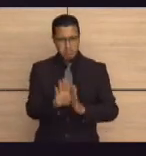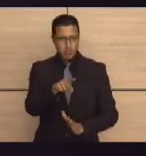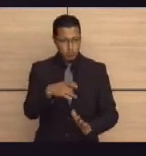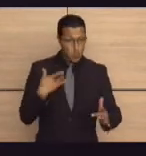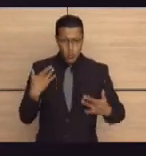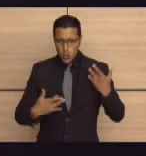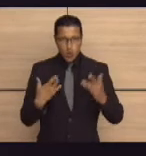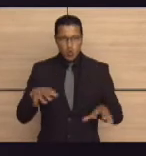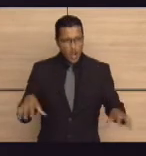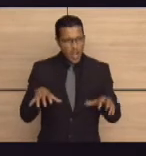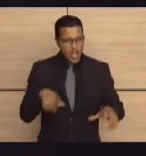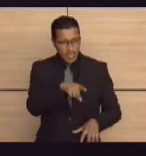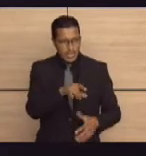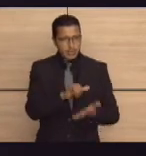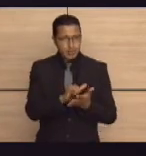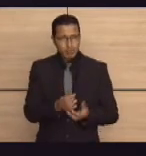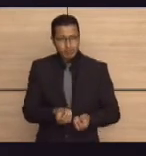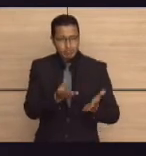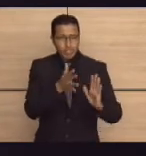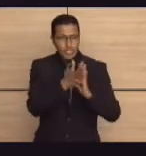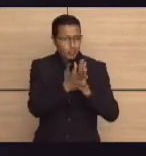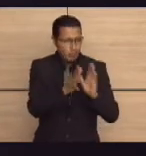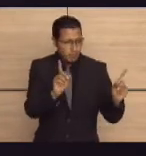hacen. Ese es mi mensaje de esperanza.